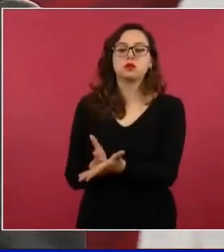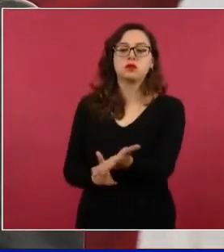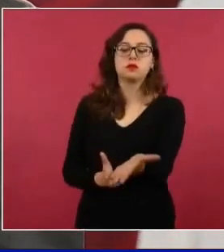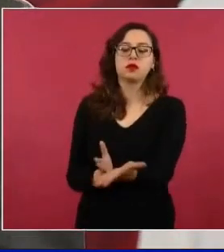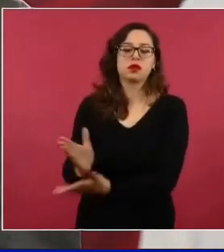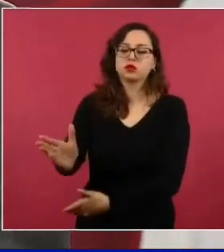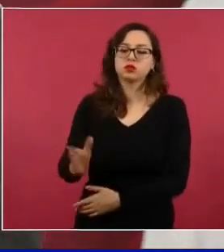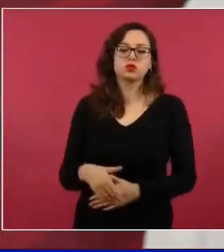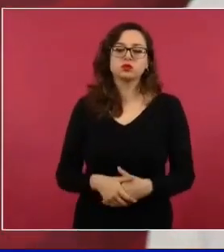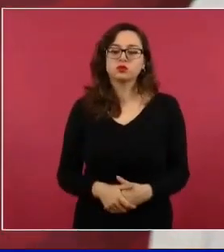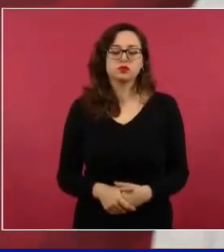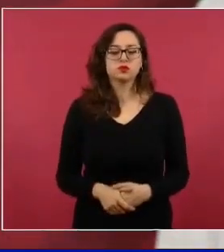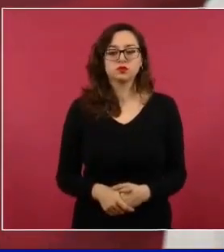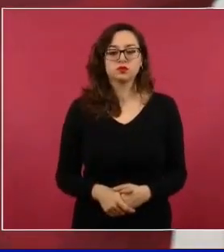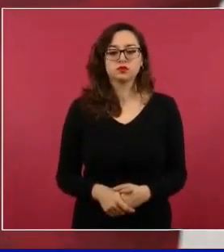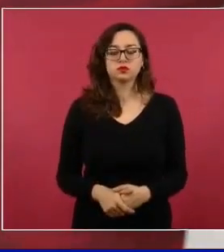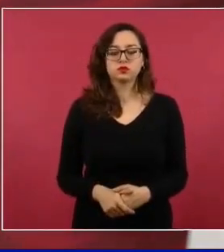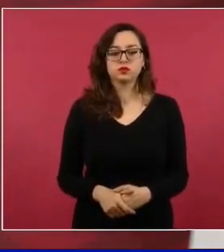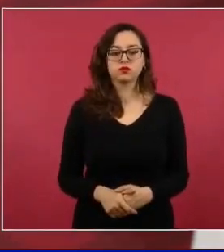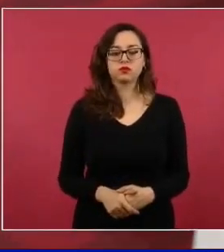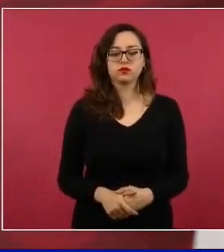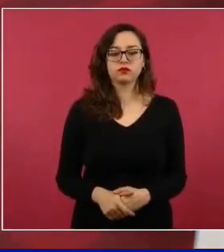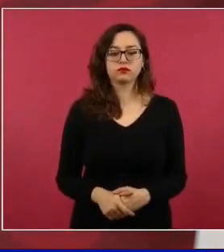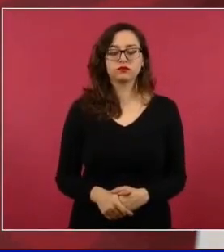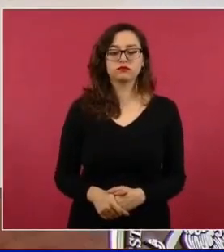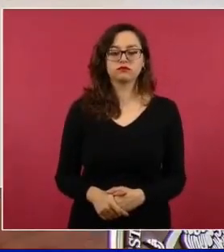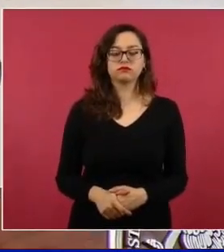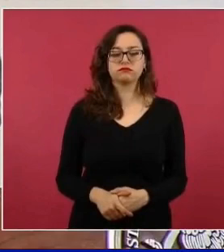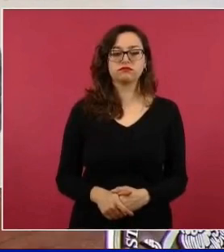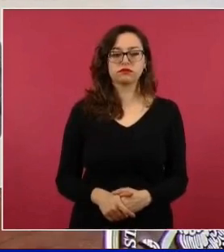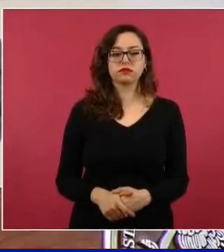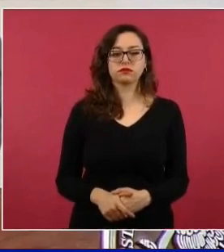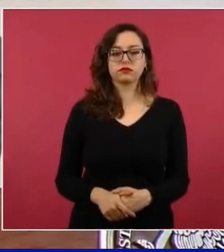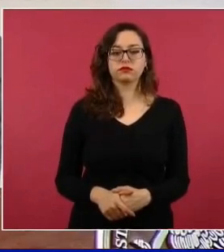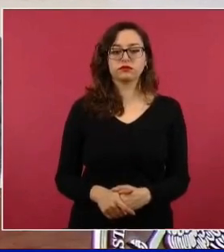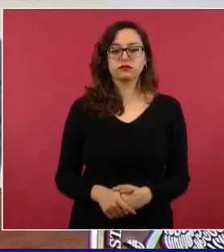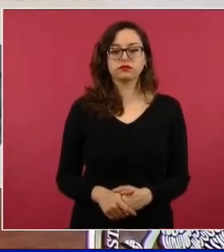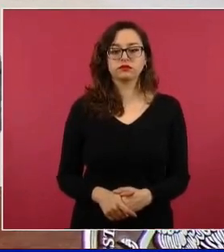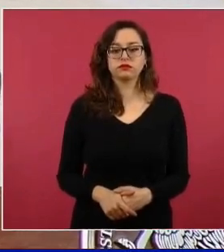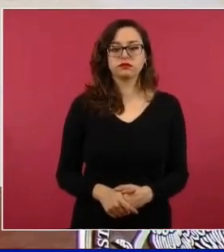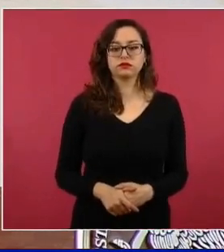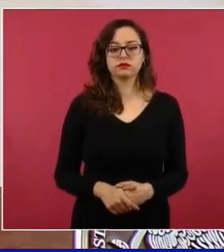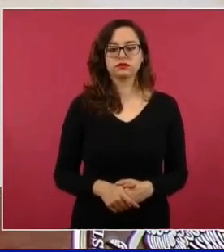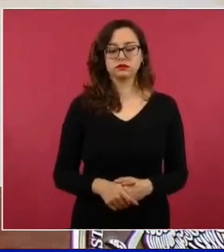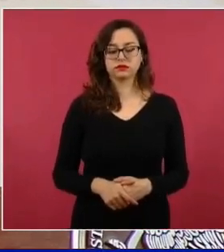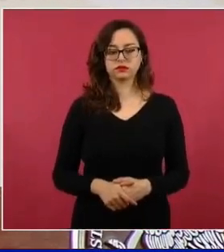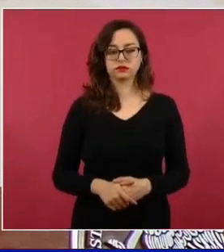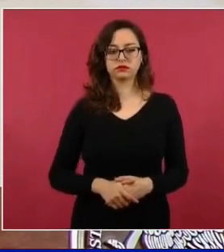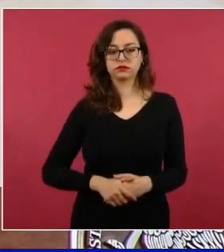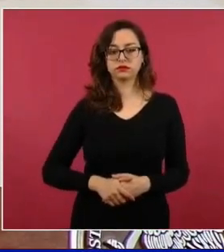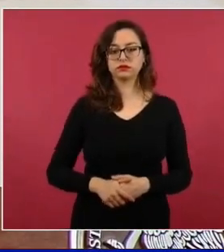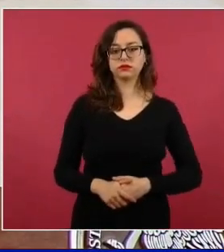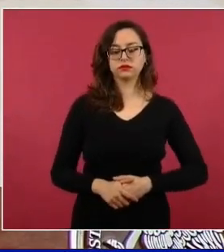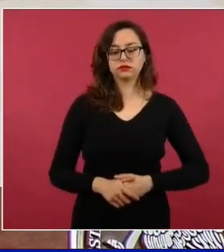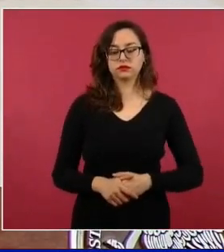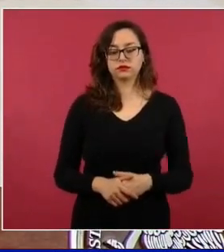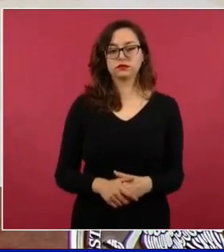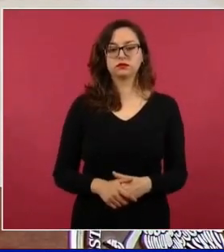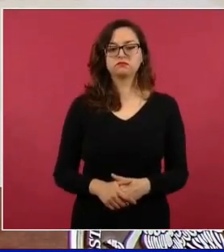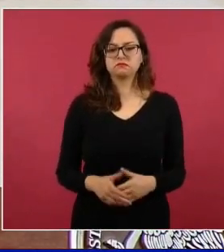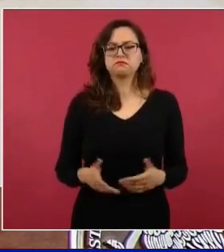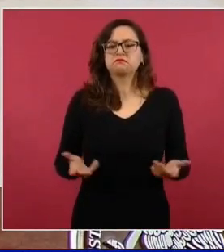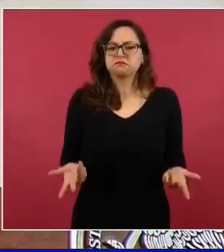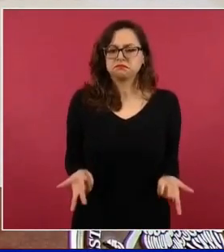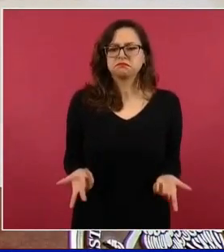Sí, me interesan temas como esta posible